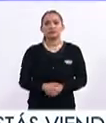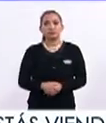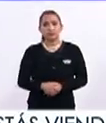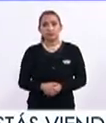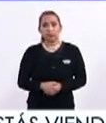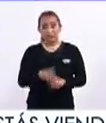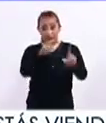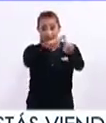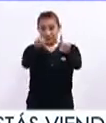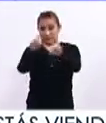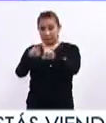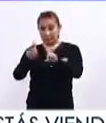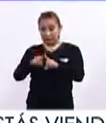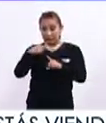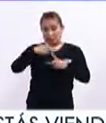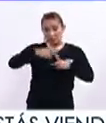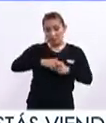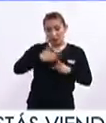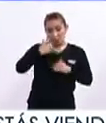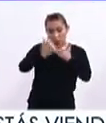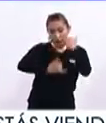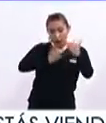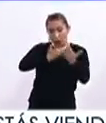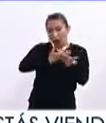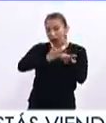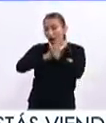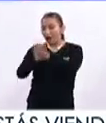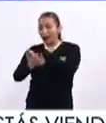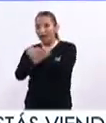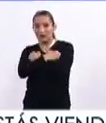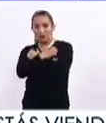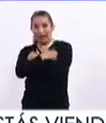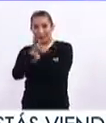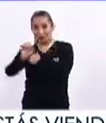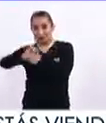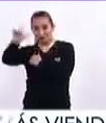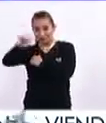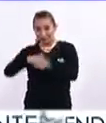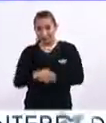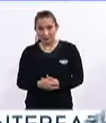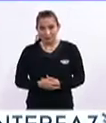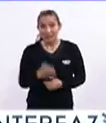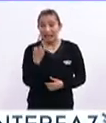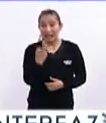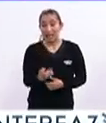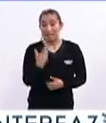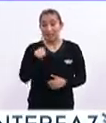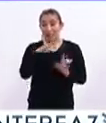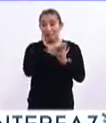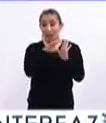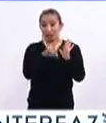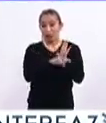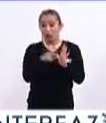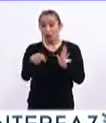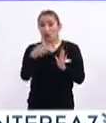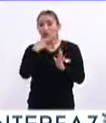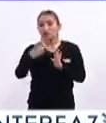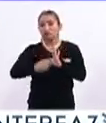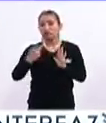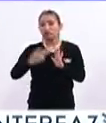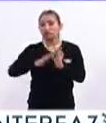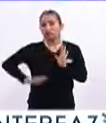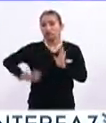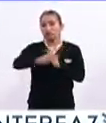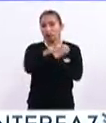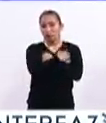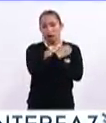La gamificación traslada la mecánica de los juegos a un ámbito educativo profesional. Esta metodología ha sido aplicada por el